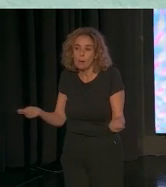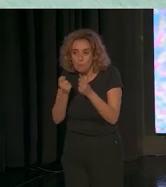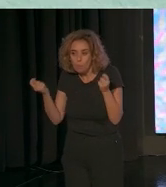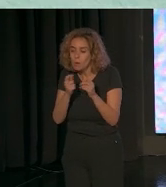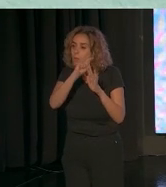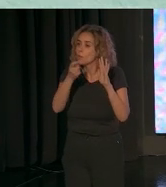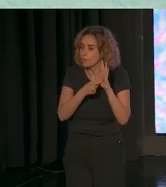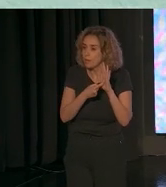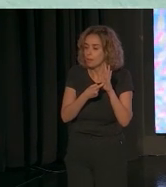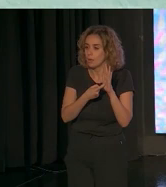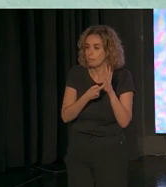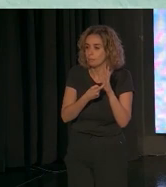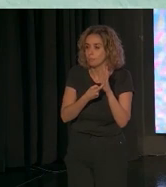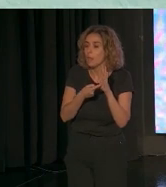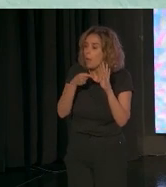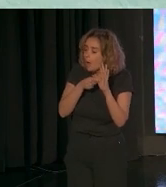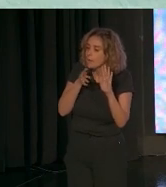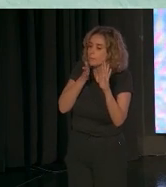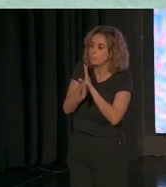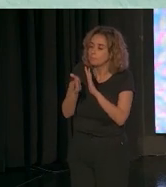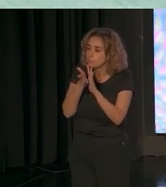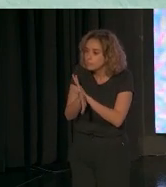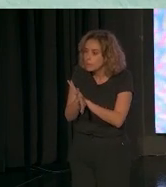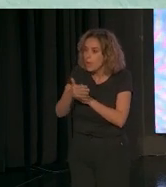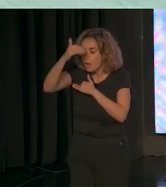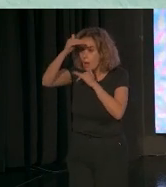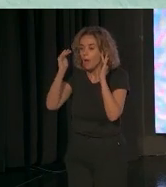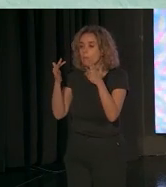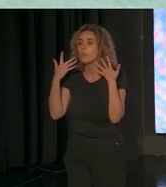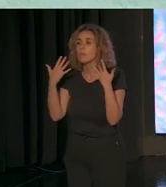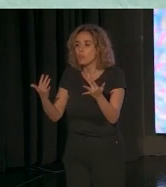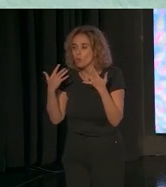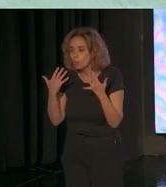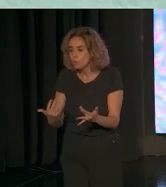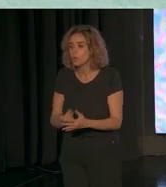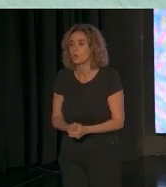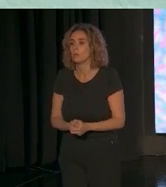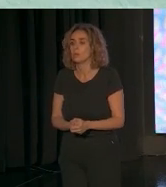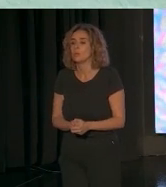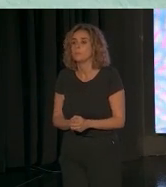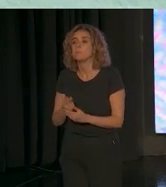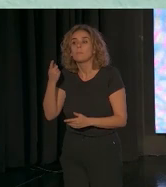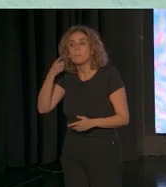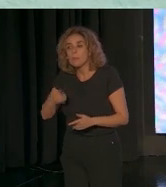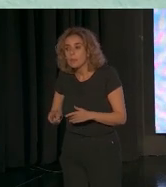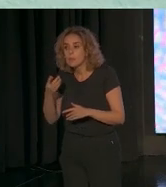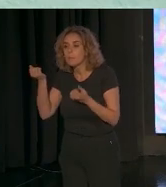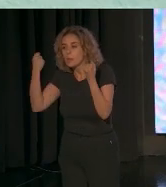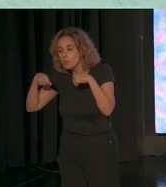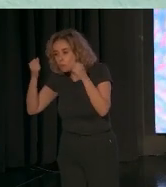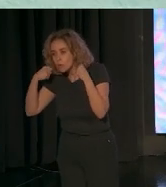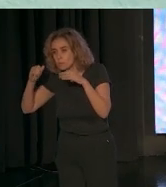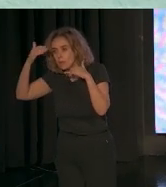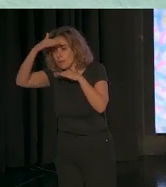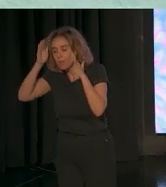de la ley en la que se definen ya la propia atención temprana, no en el formato Wikipedia, sino desde unas prácticas centradas